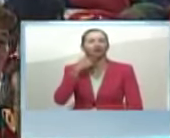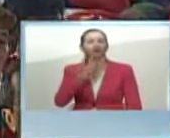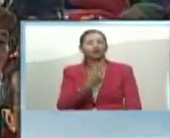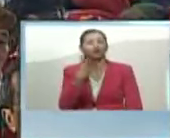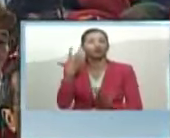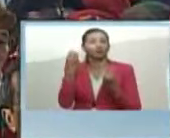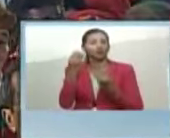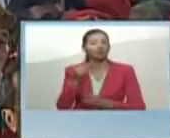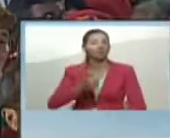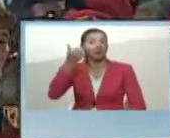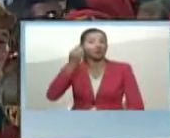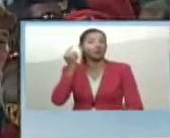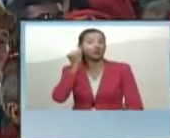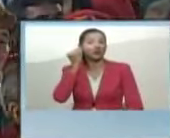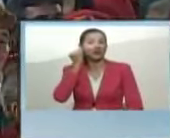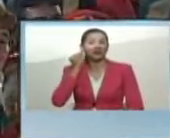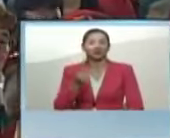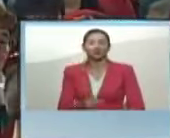están mandando.